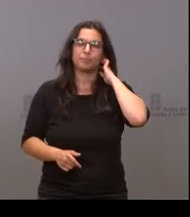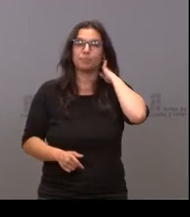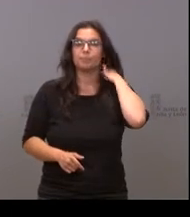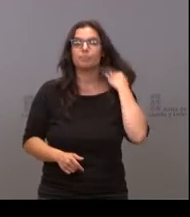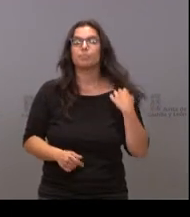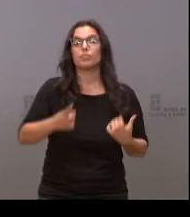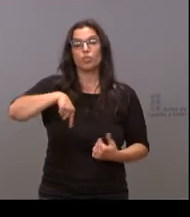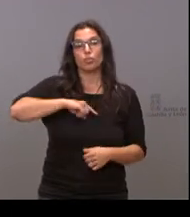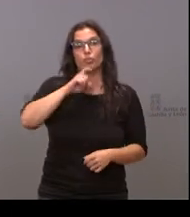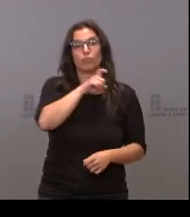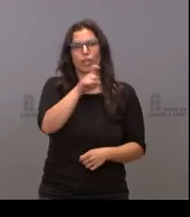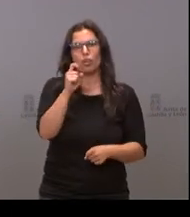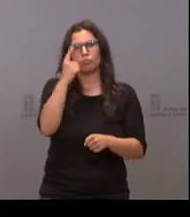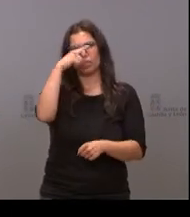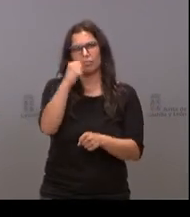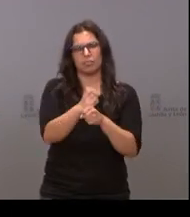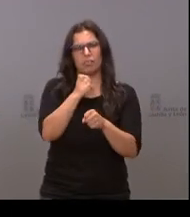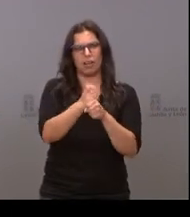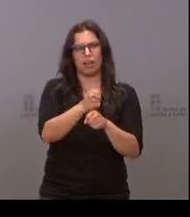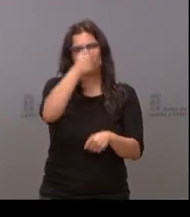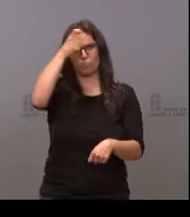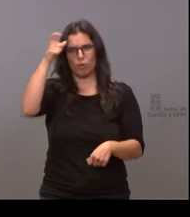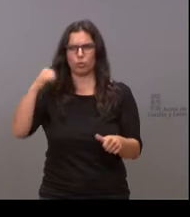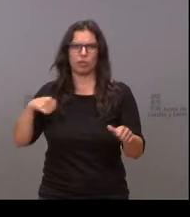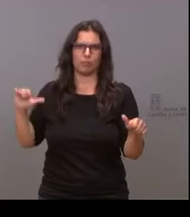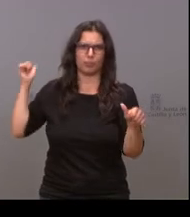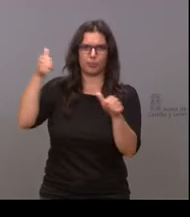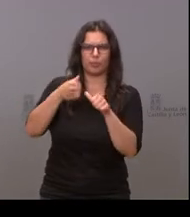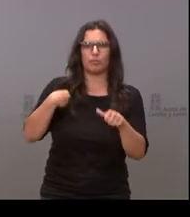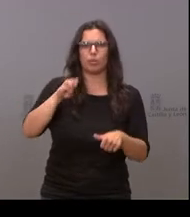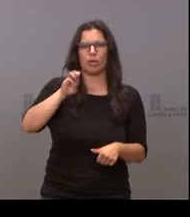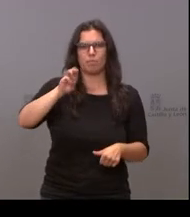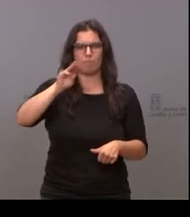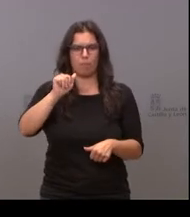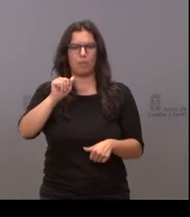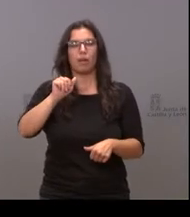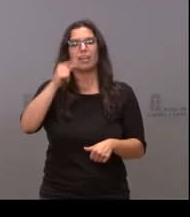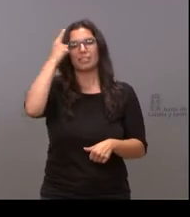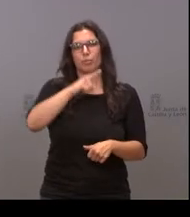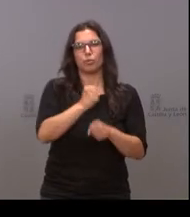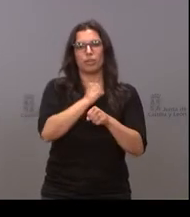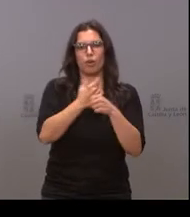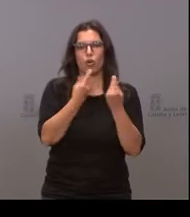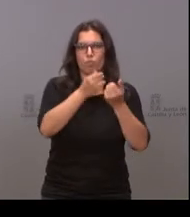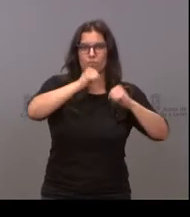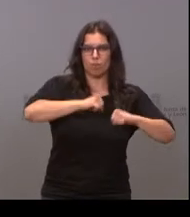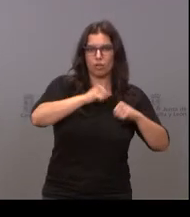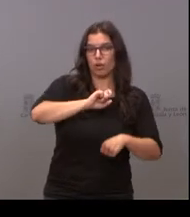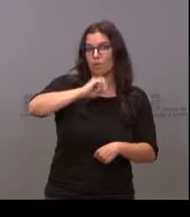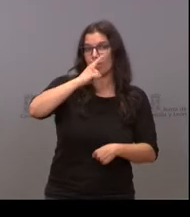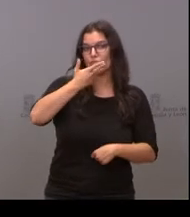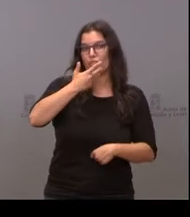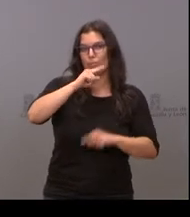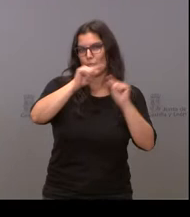medio rural lo venimos haciendo desde hace años con los spas conocemos el trabajo con personas mayores y sobre todo conocemos la provincia de